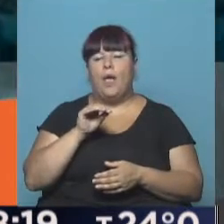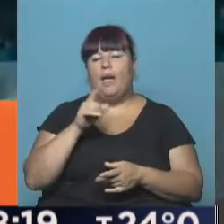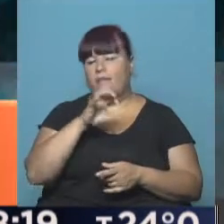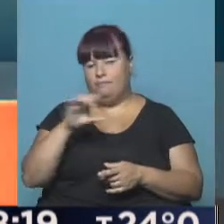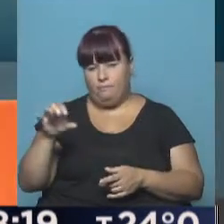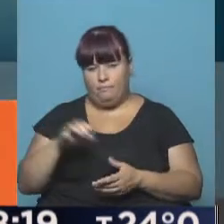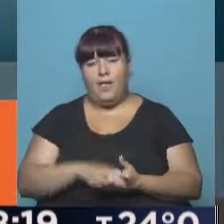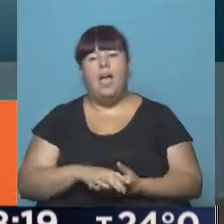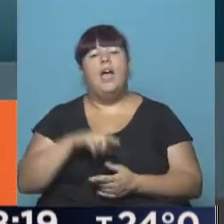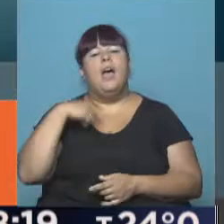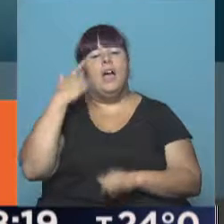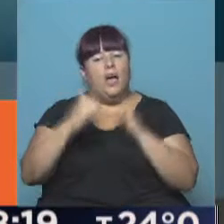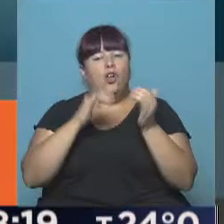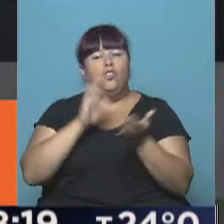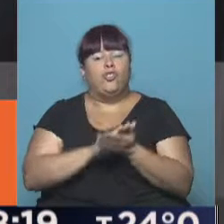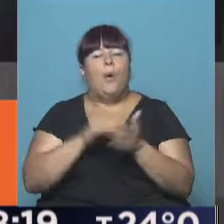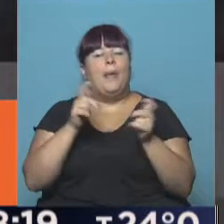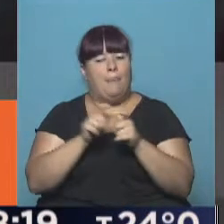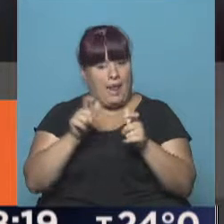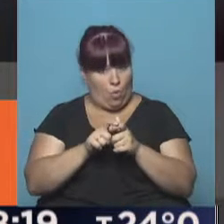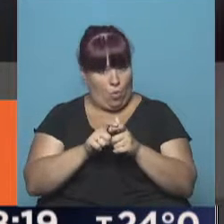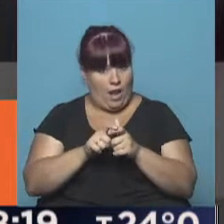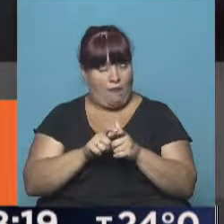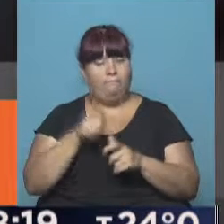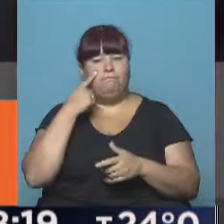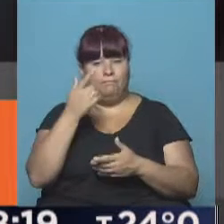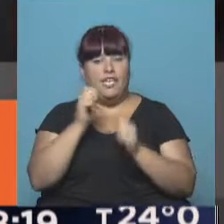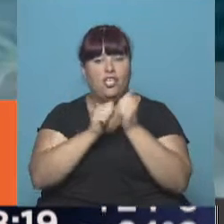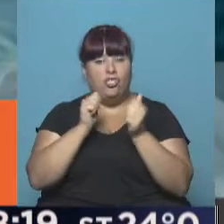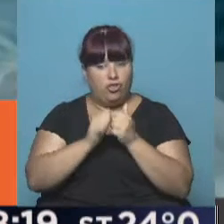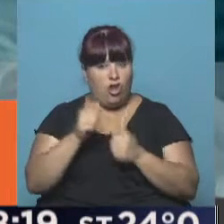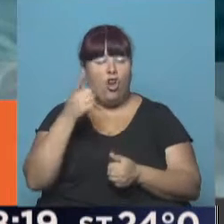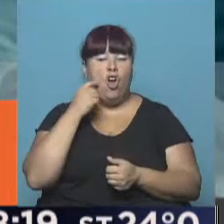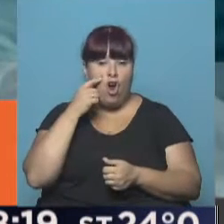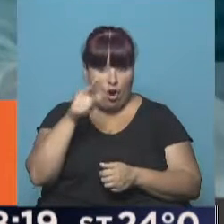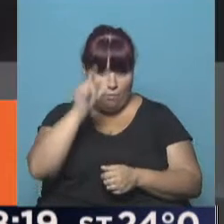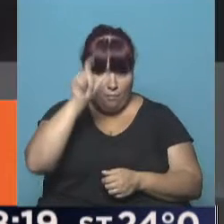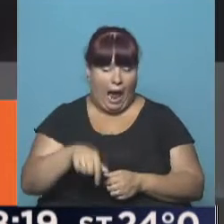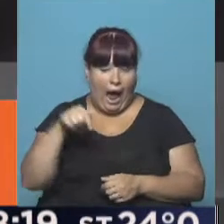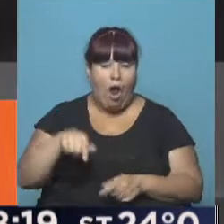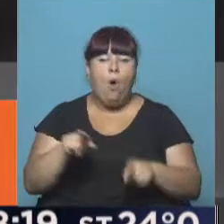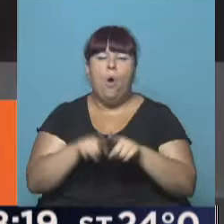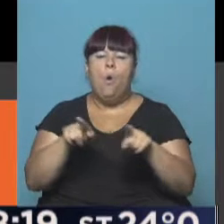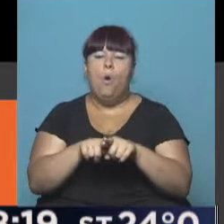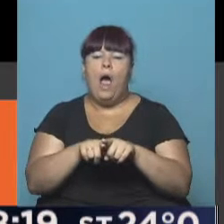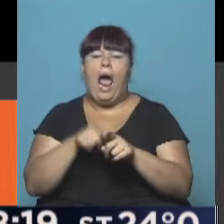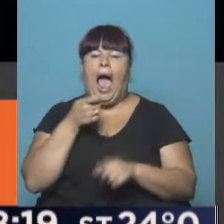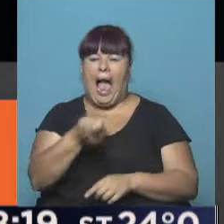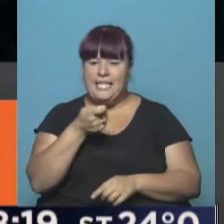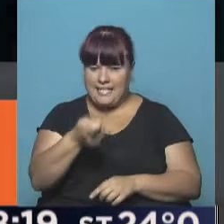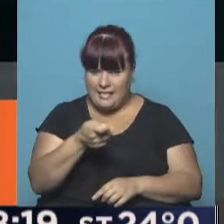Piaf. Vamos a hablar propiamente de la película. La historia lo muestra a Michael Fassbender en el presente como un